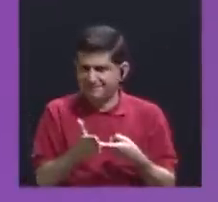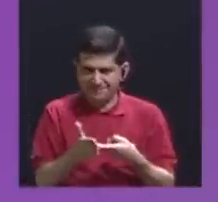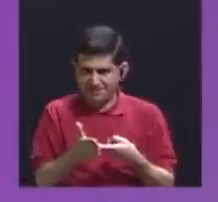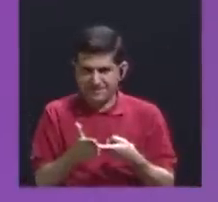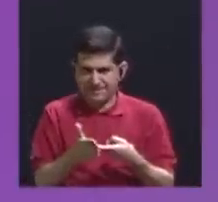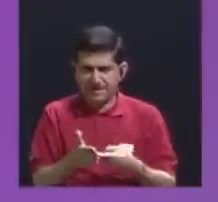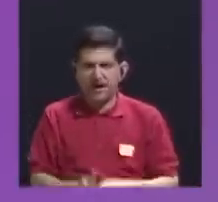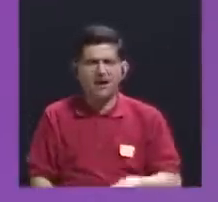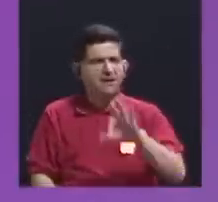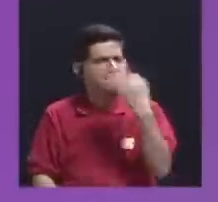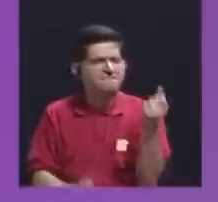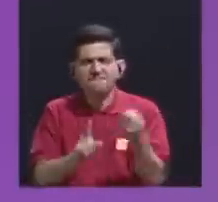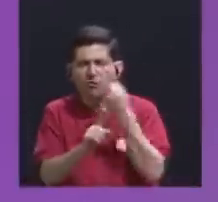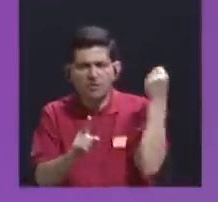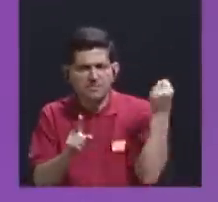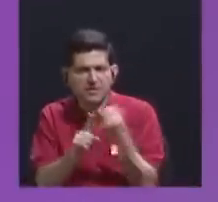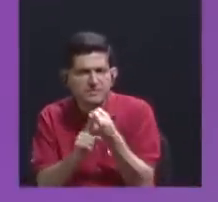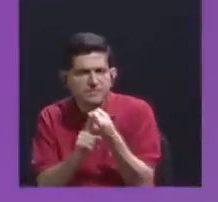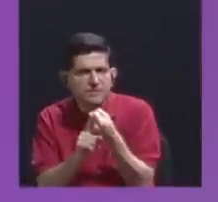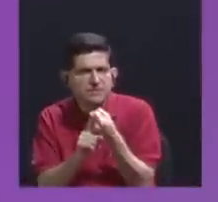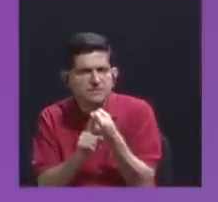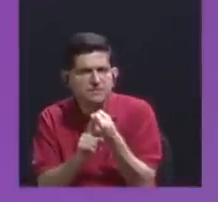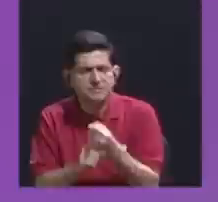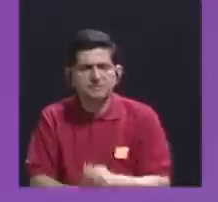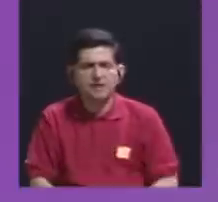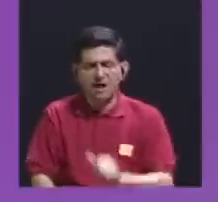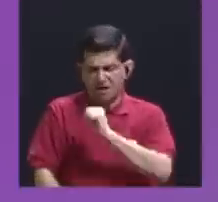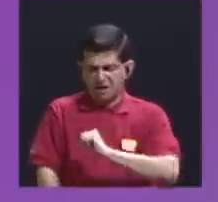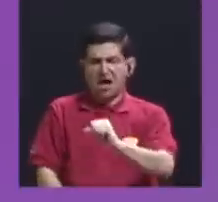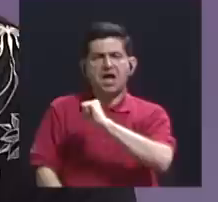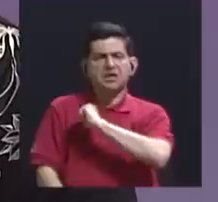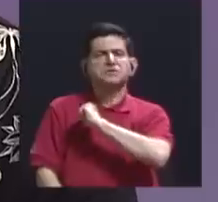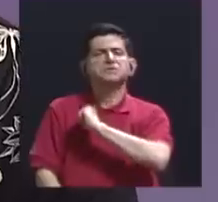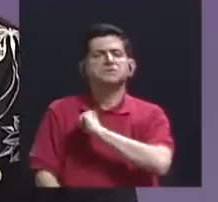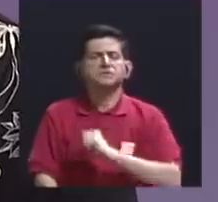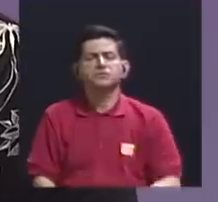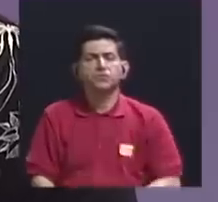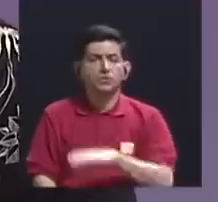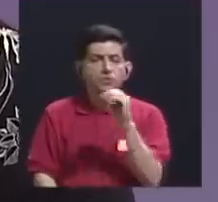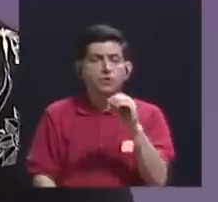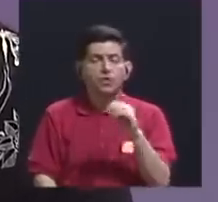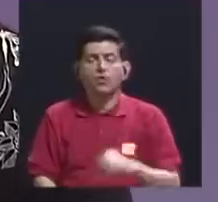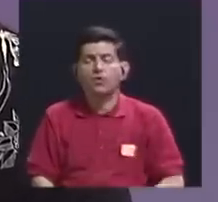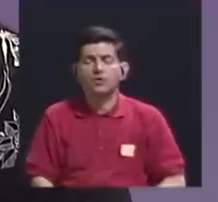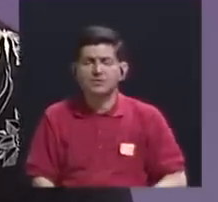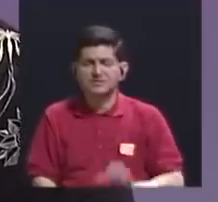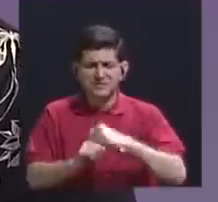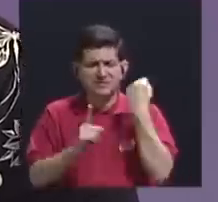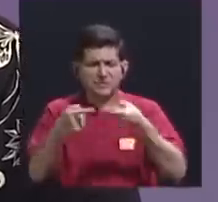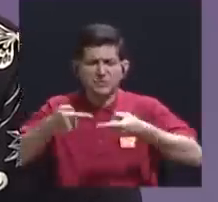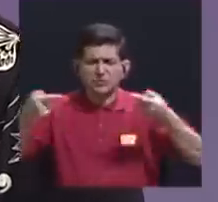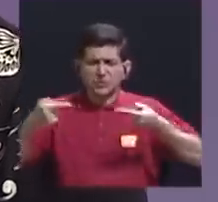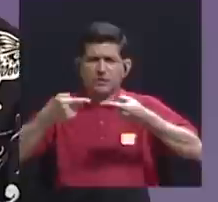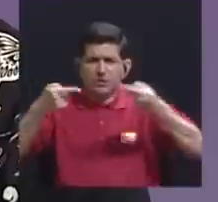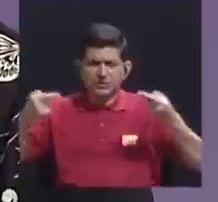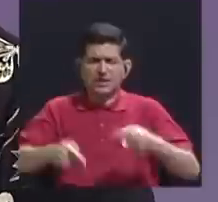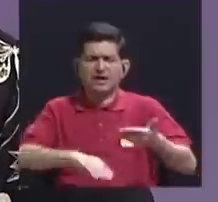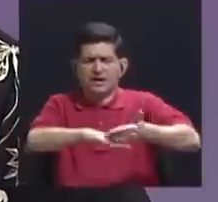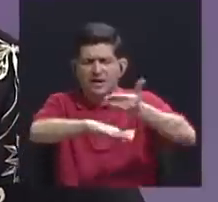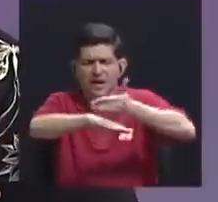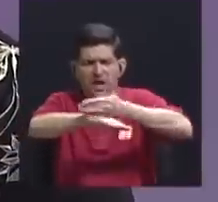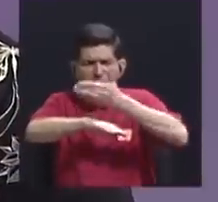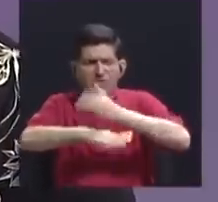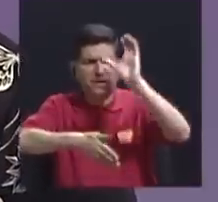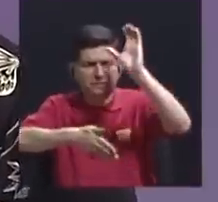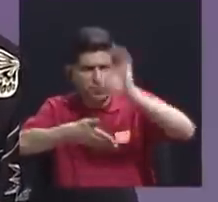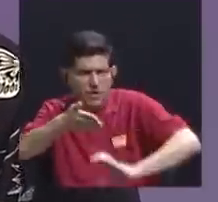de una forma de violencia la actitud opositora y el avance